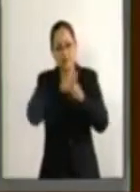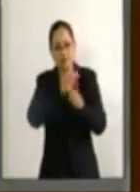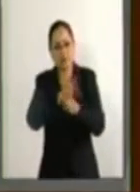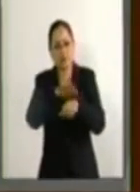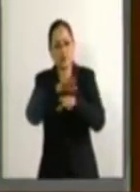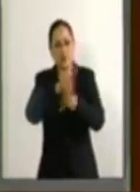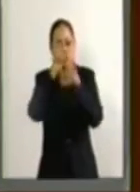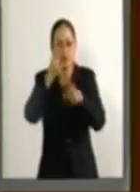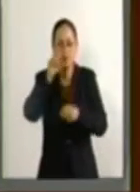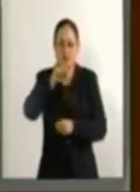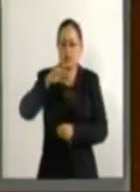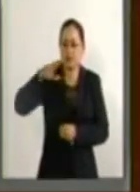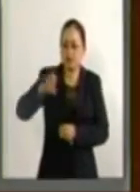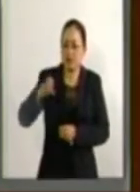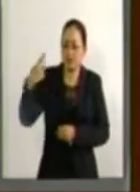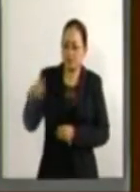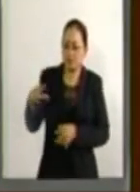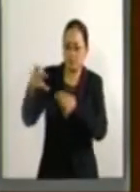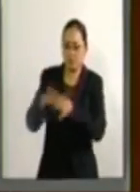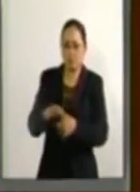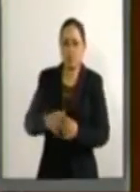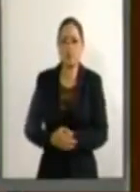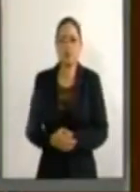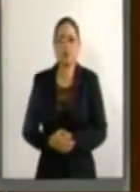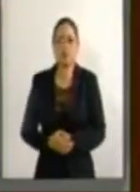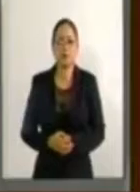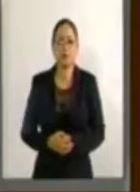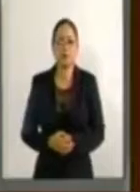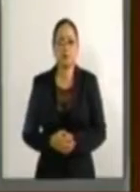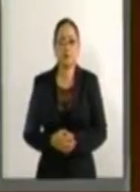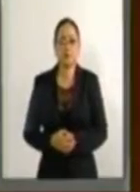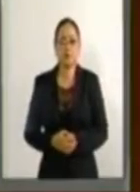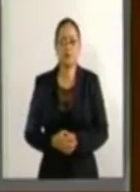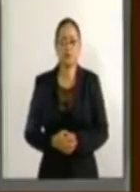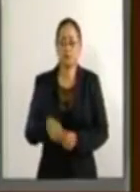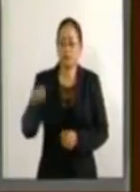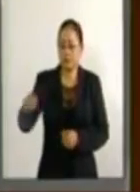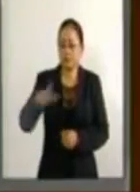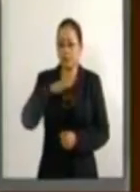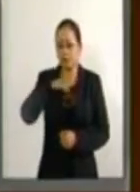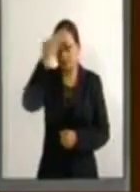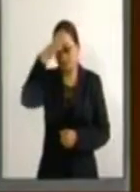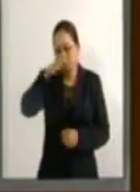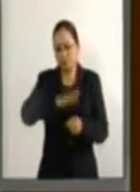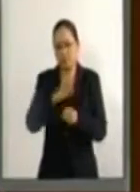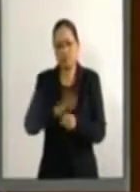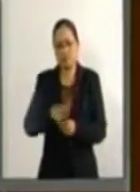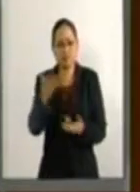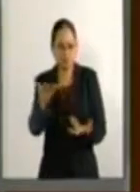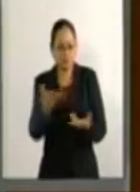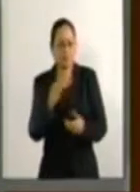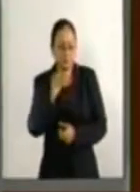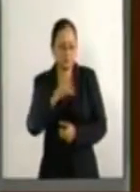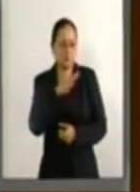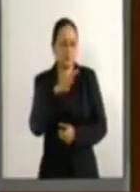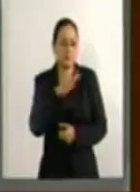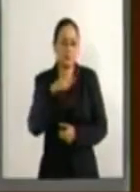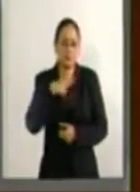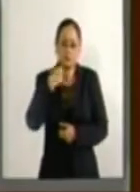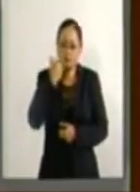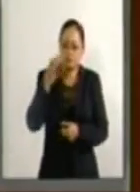la Secretaría de Relaciones Exteriores. Ella cuenta con toda la experiencia y pues yo sí quisiera